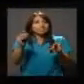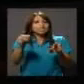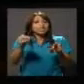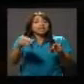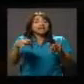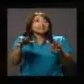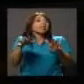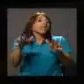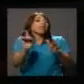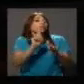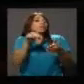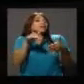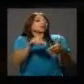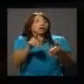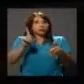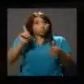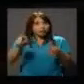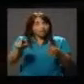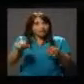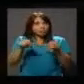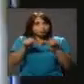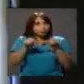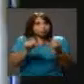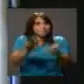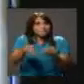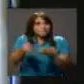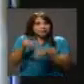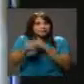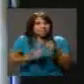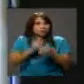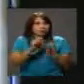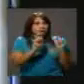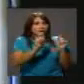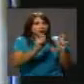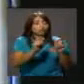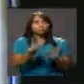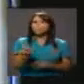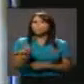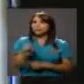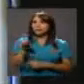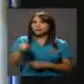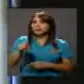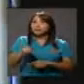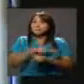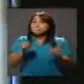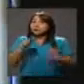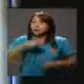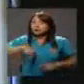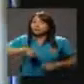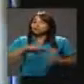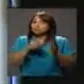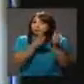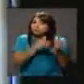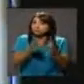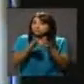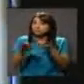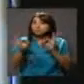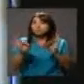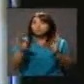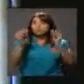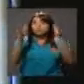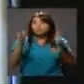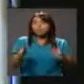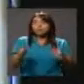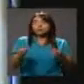educación no necesariamente no pero preparando nosotros efectivamente a los educadores y dándole los instrumentos